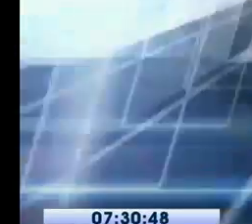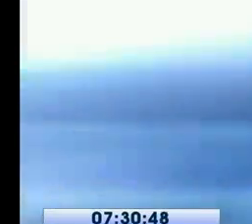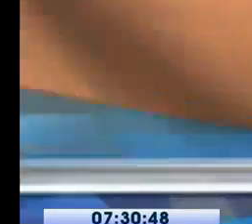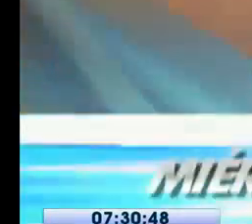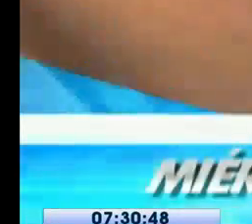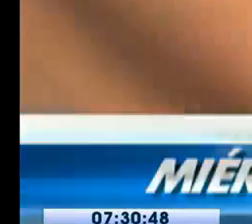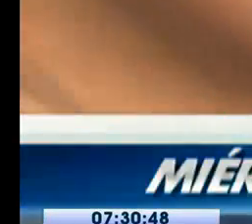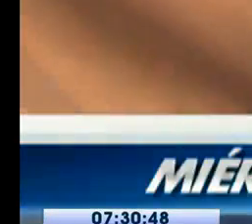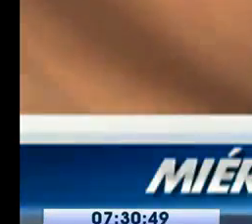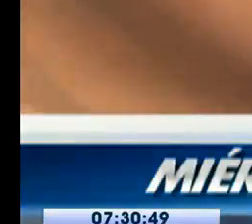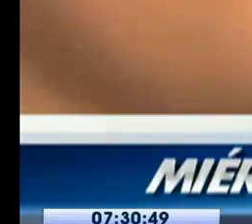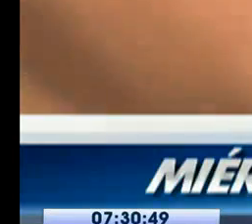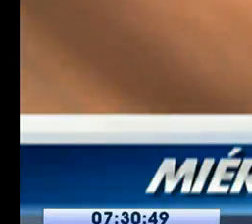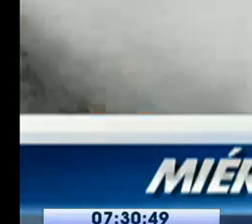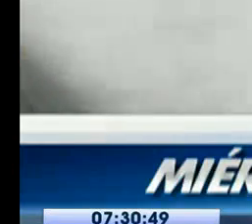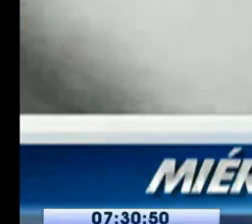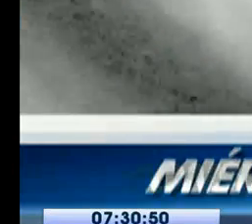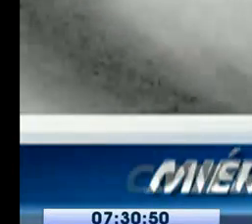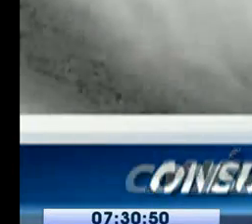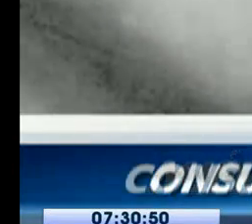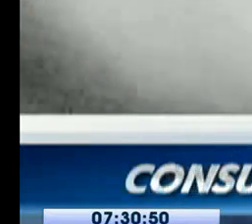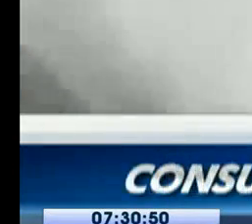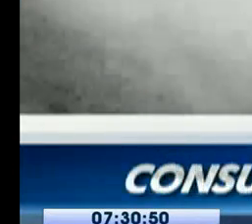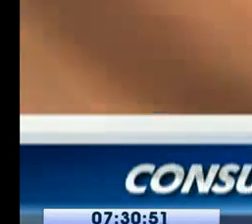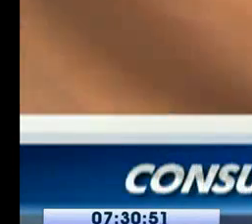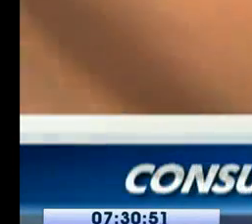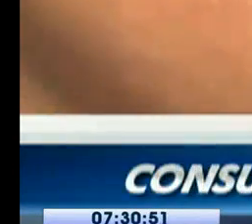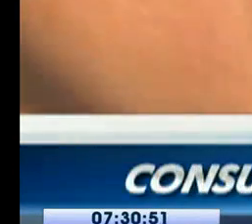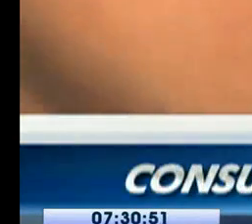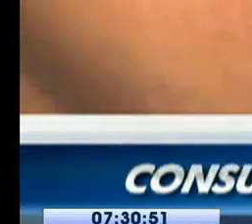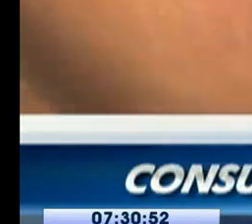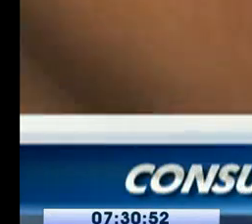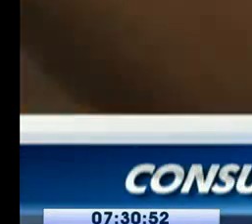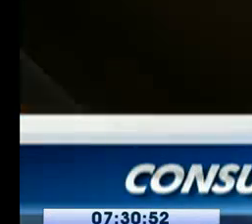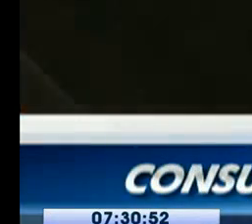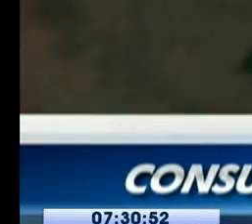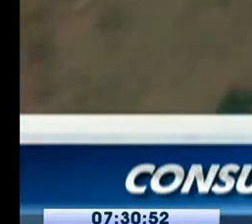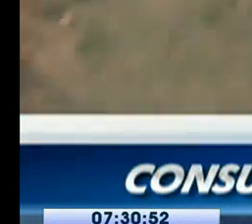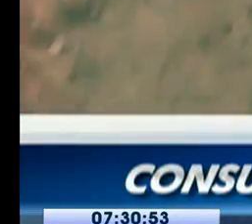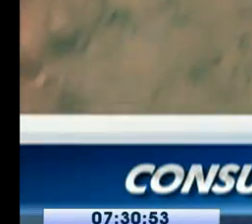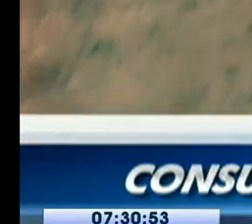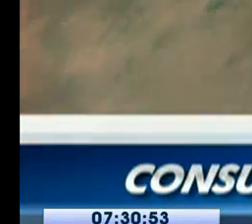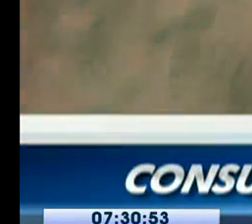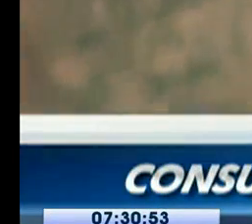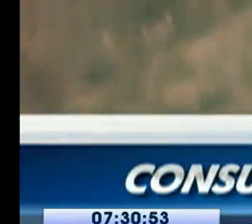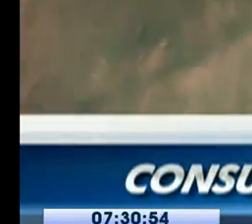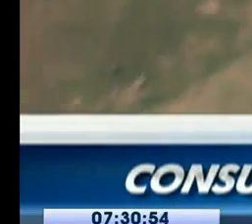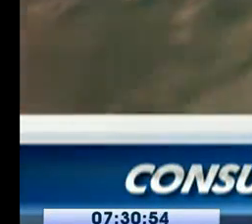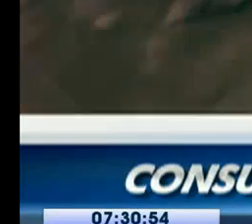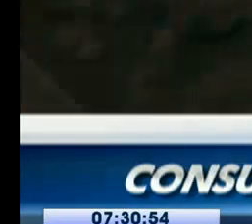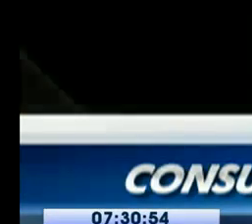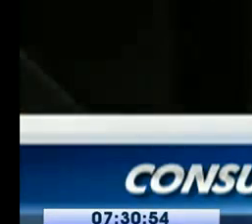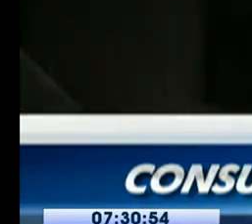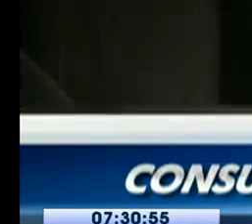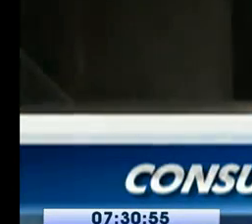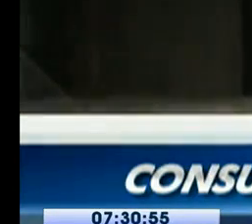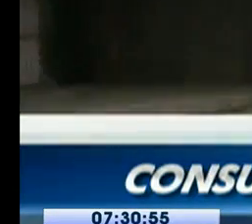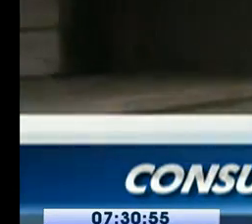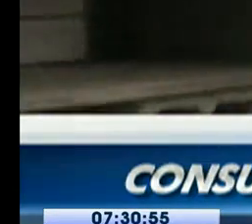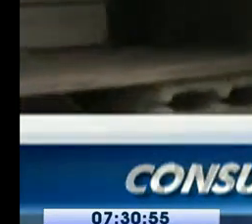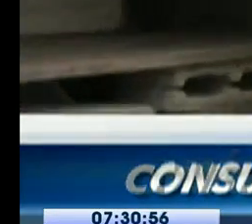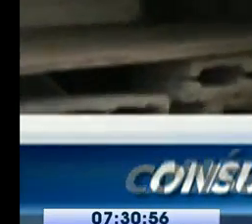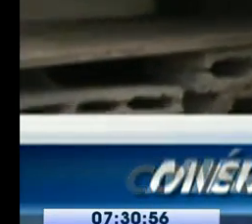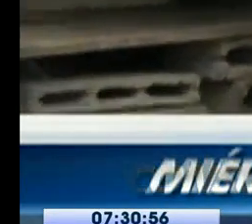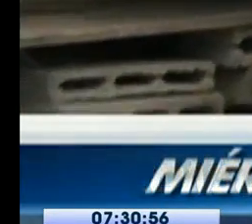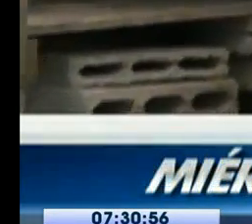Me dijo, sí mami, yo consumo algo. Sí mami, yo consumo algo. Soy adicto a la droga. Padres preocupados por consumo de drogas